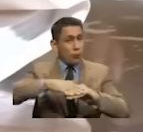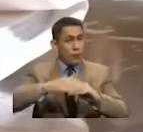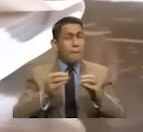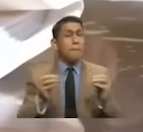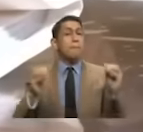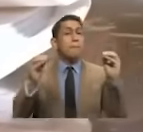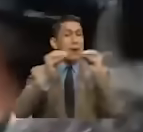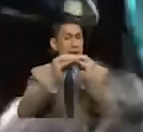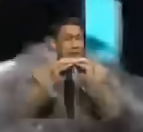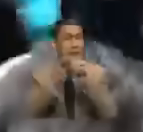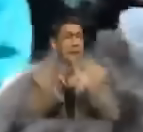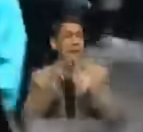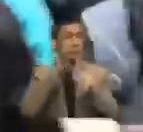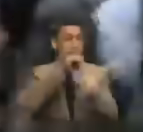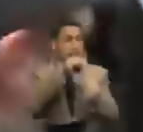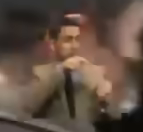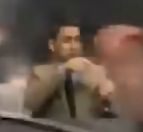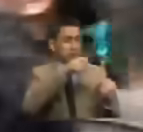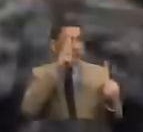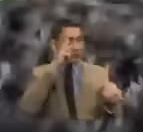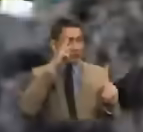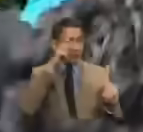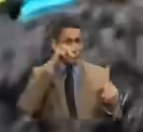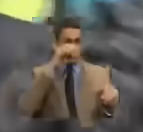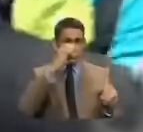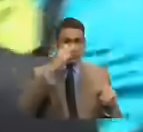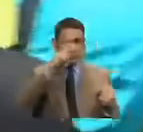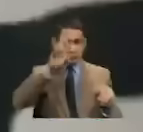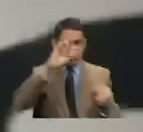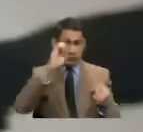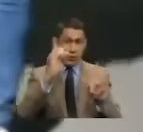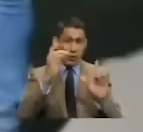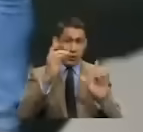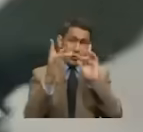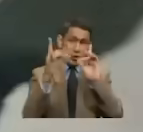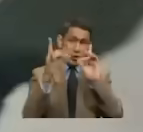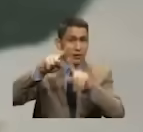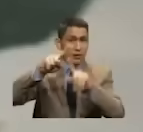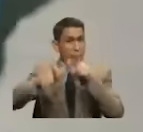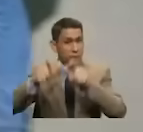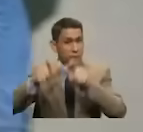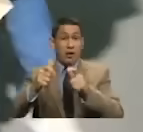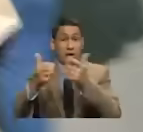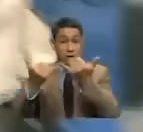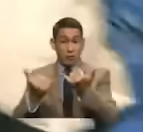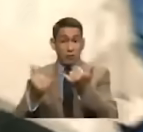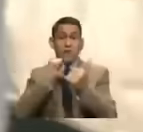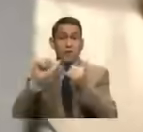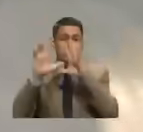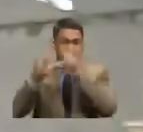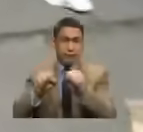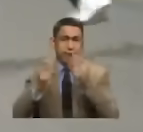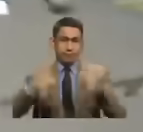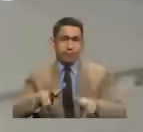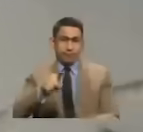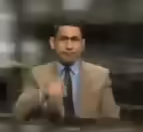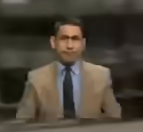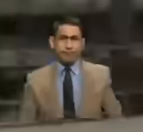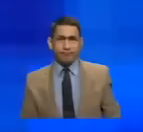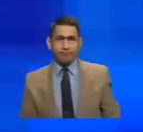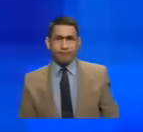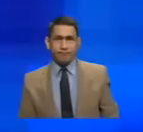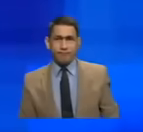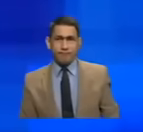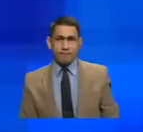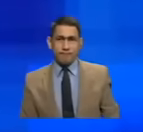con Norero o con otras personas que aún no han sido procesadas. En este caso, Daniel Borja, TC Televisión.